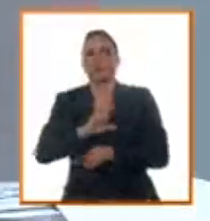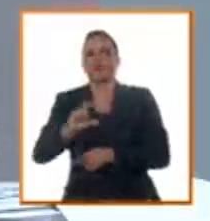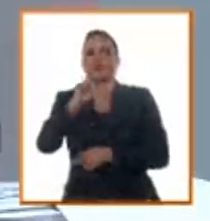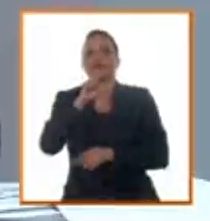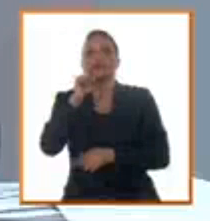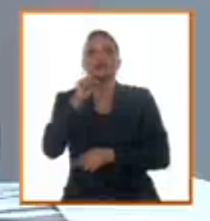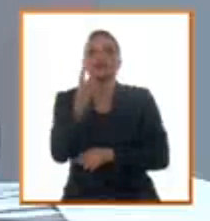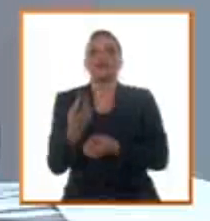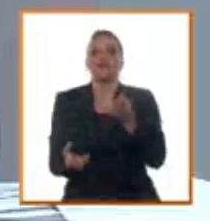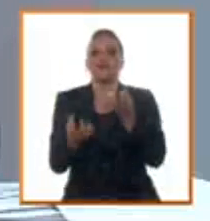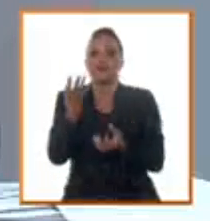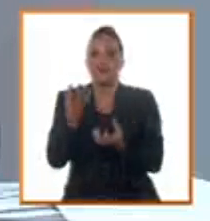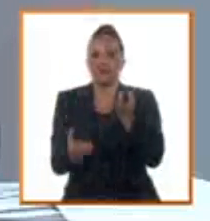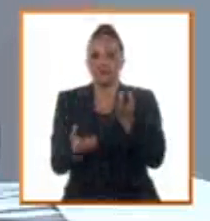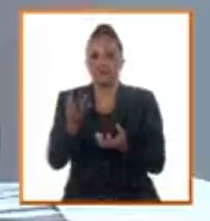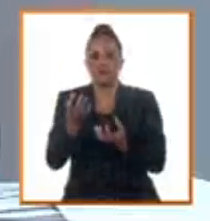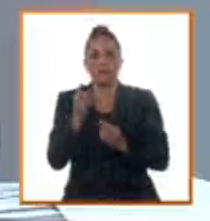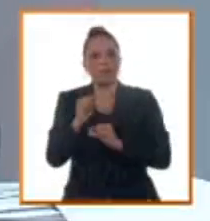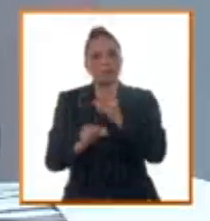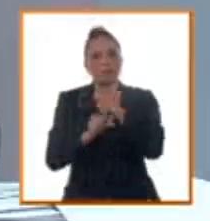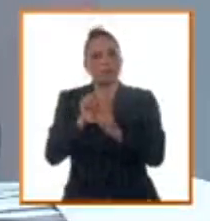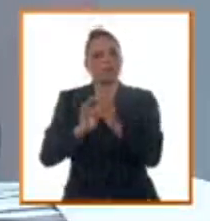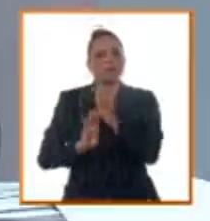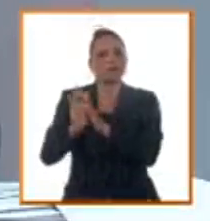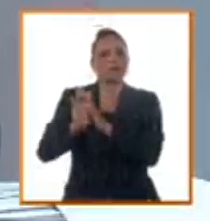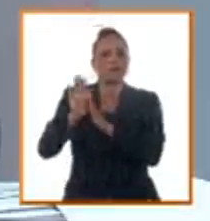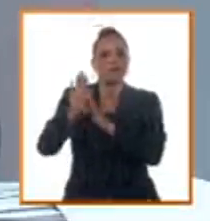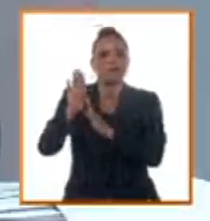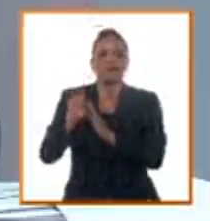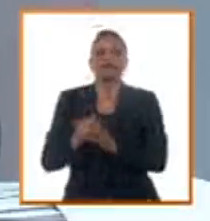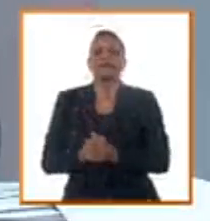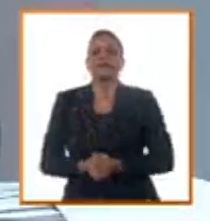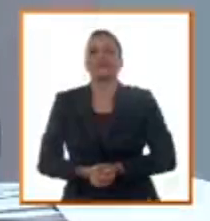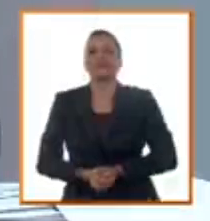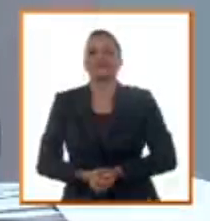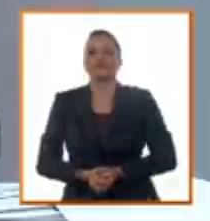bajo otra condición de recuperación anterior. Por favor, la siguiente.